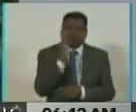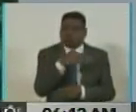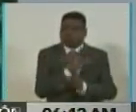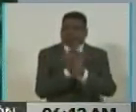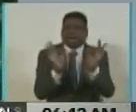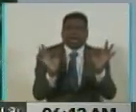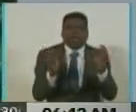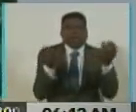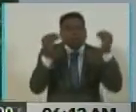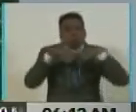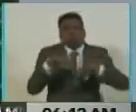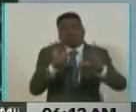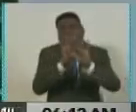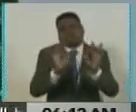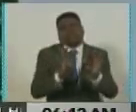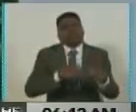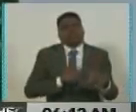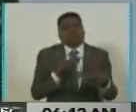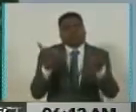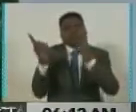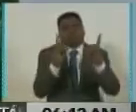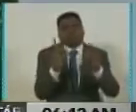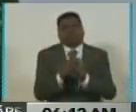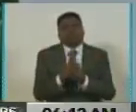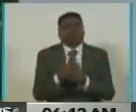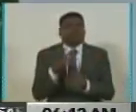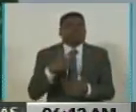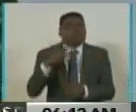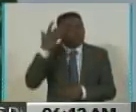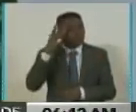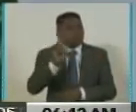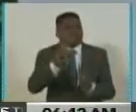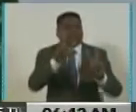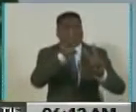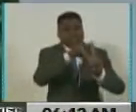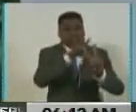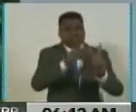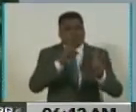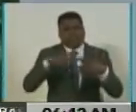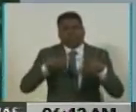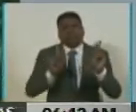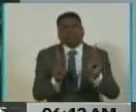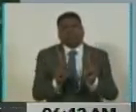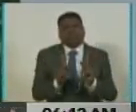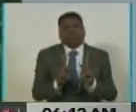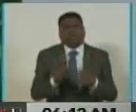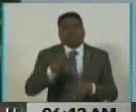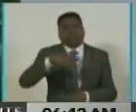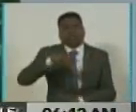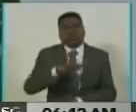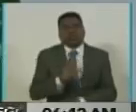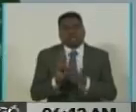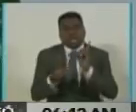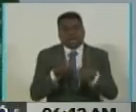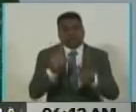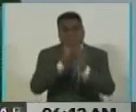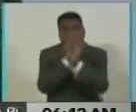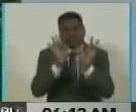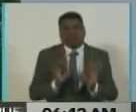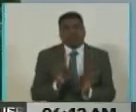hemos podido dialogar, Yo creo que esta es una segunda oportunidad que se nos da, donde de alguna manera hay